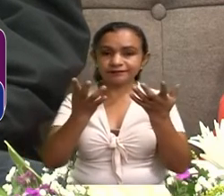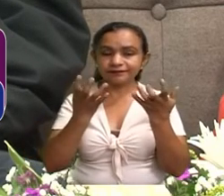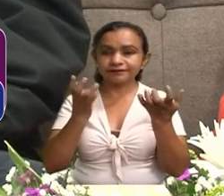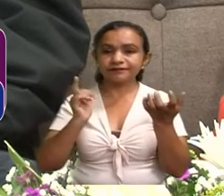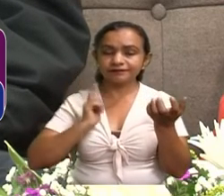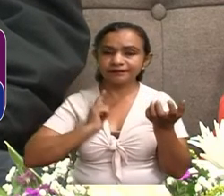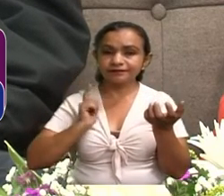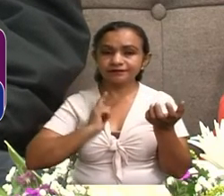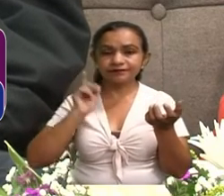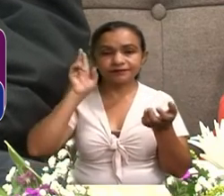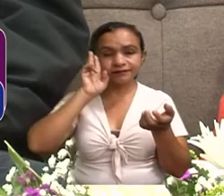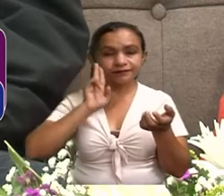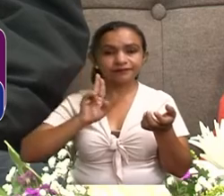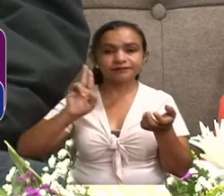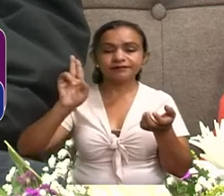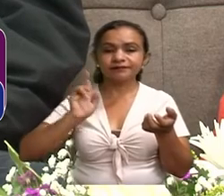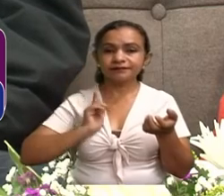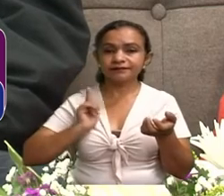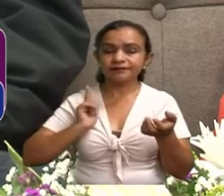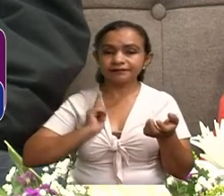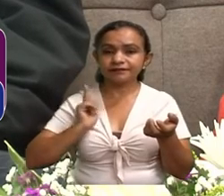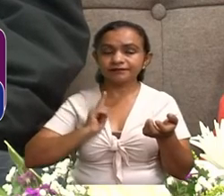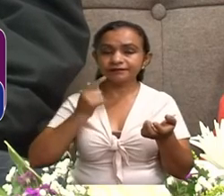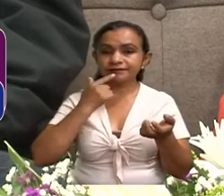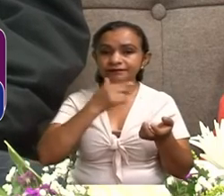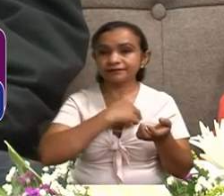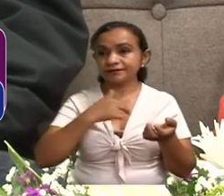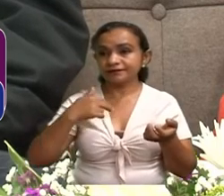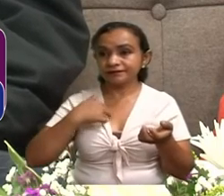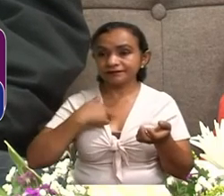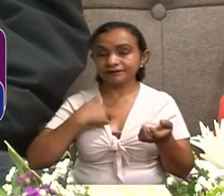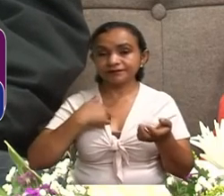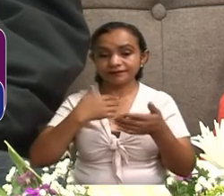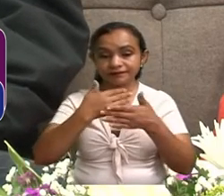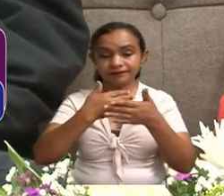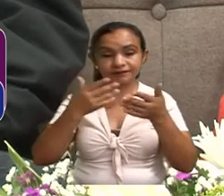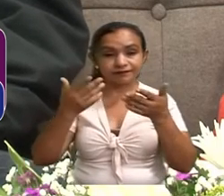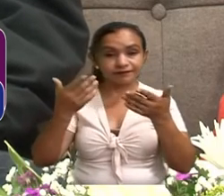que, las universidades tienen que diseñar